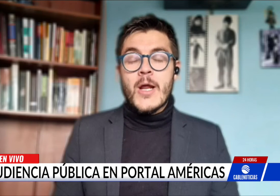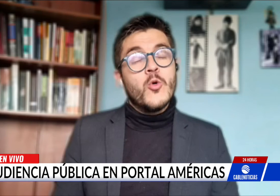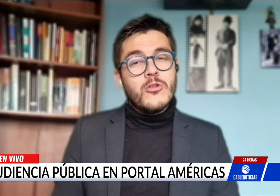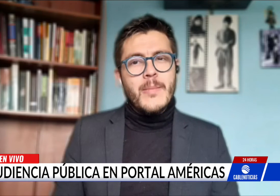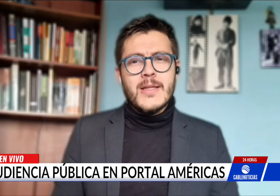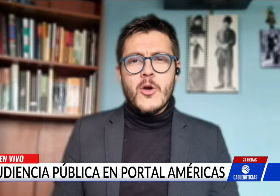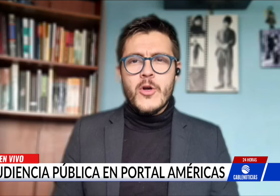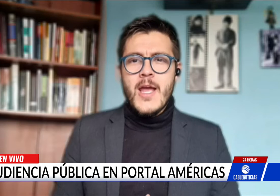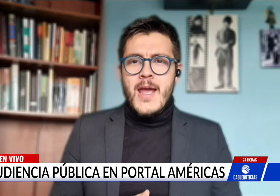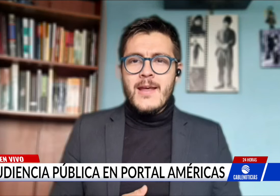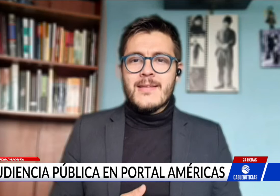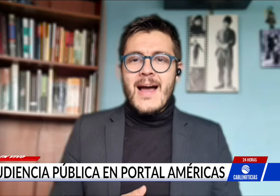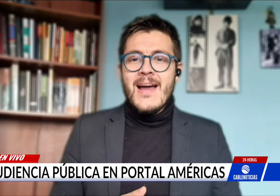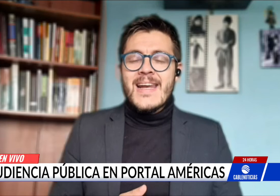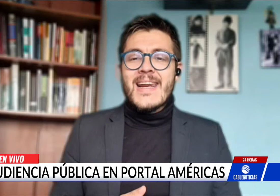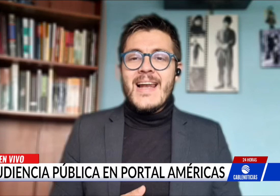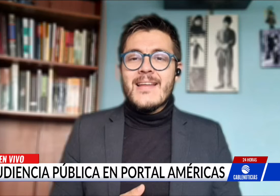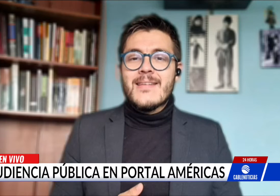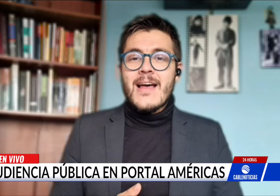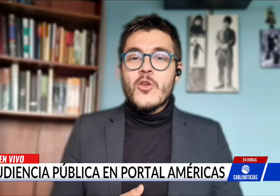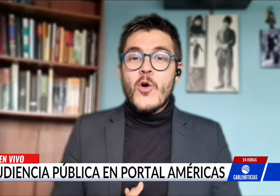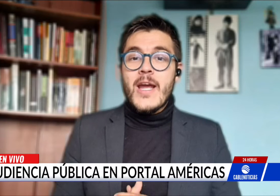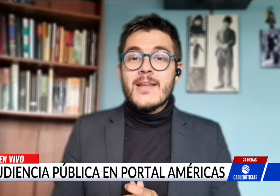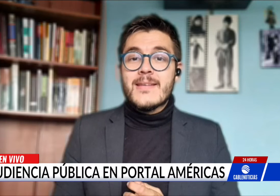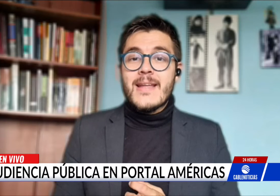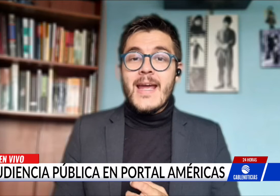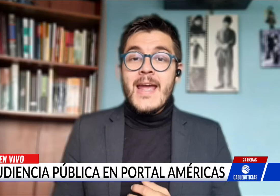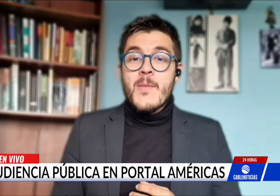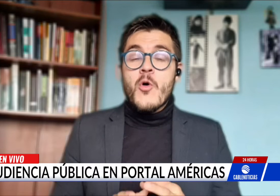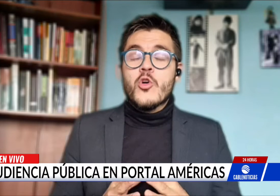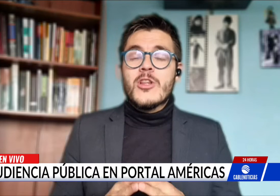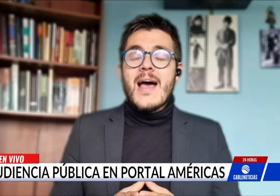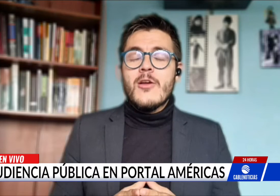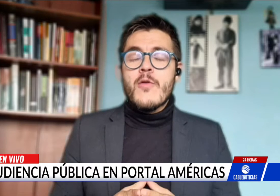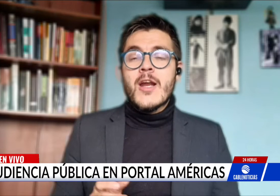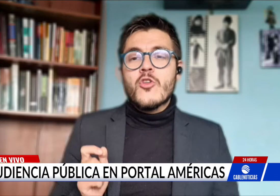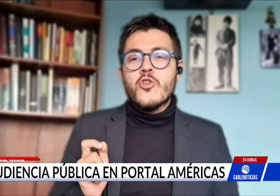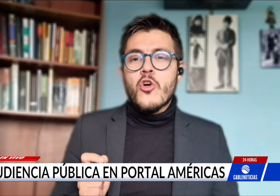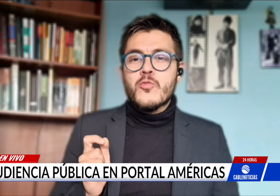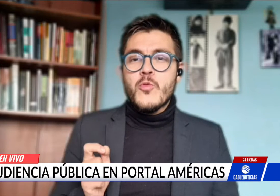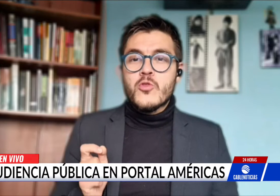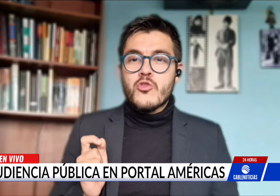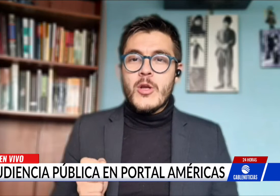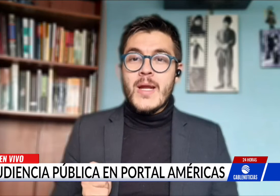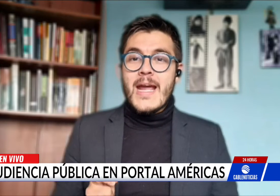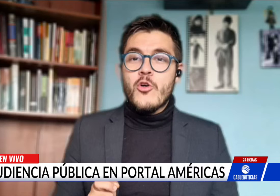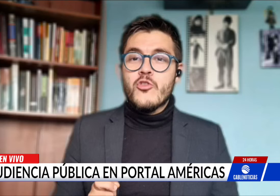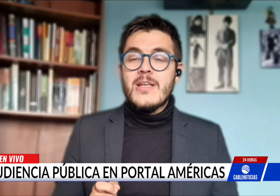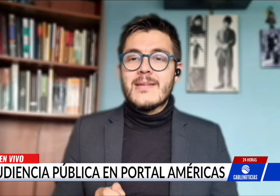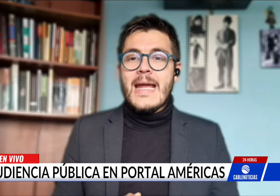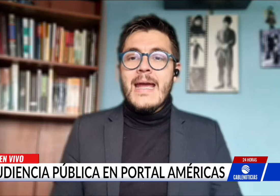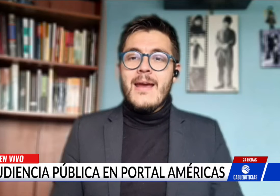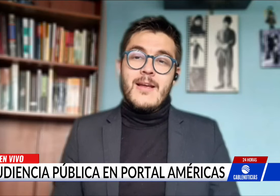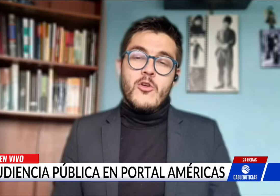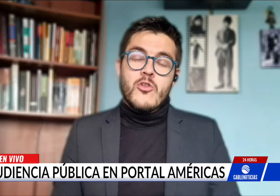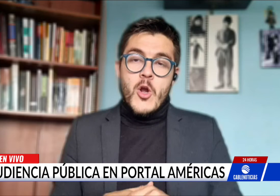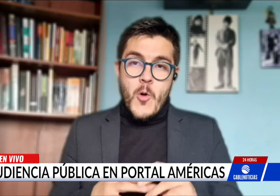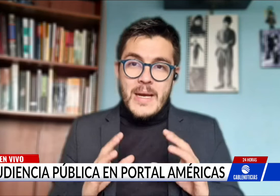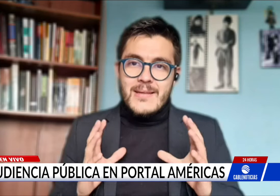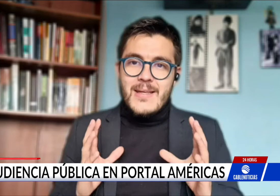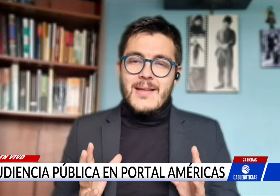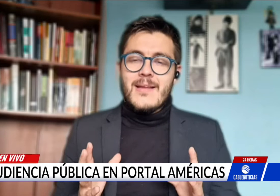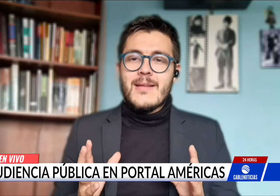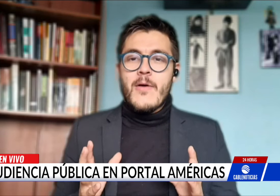capital colombiana. Justamente hoy está relanzando este Bogotá a cielo abierto 2.0. ¿En qué consiste? Es que